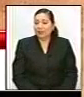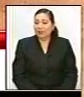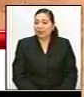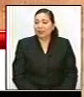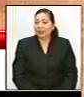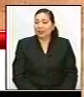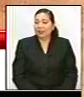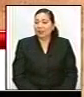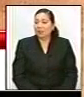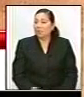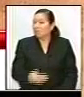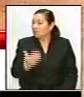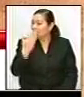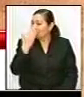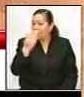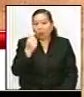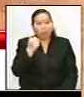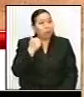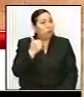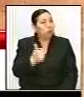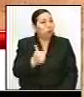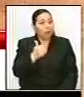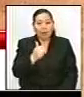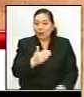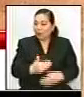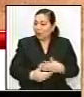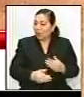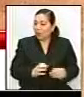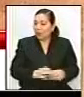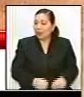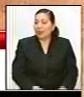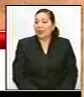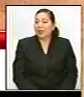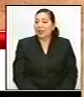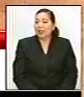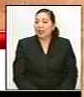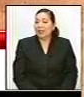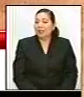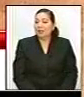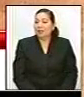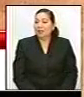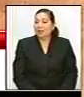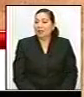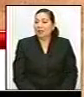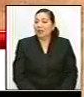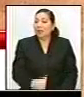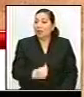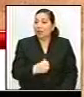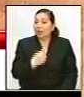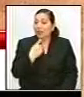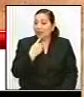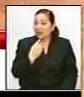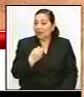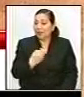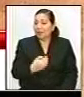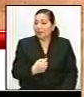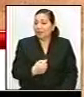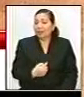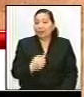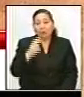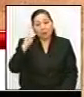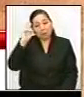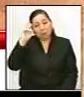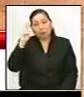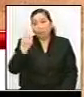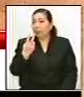y eminencia es él. Él se va todo. Bueno, él me trató y a mí, yo me llegué a, perdí el